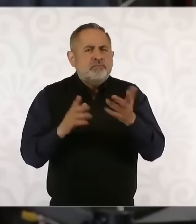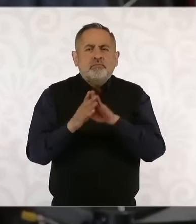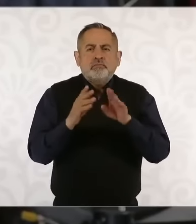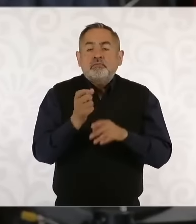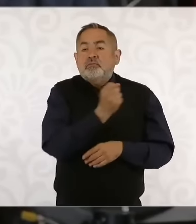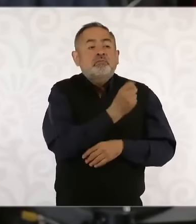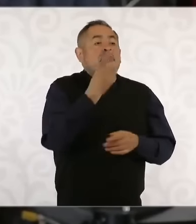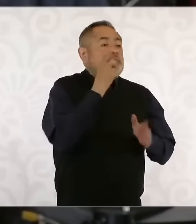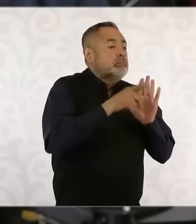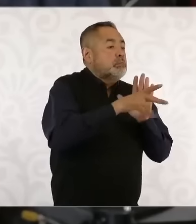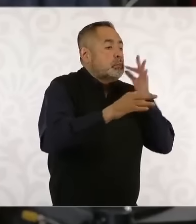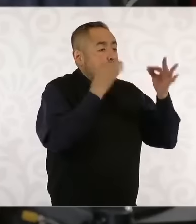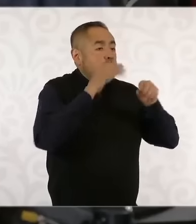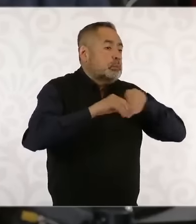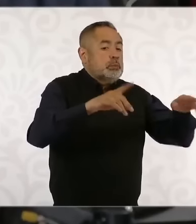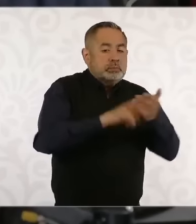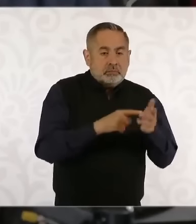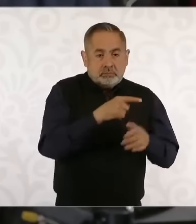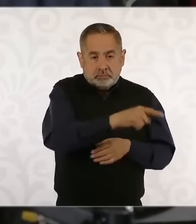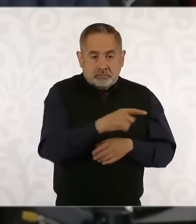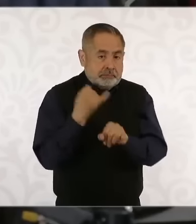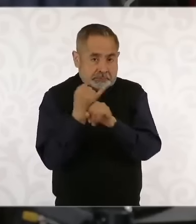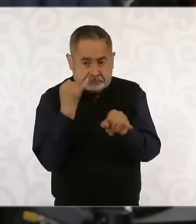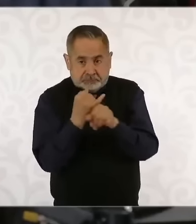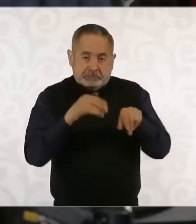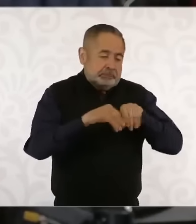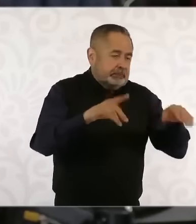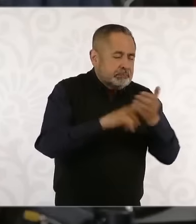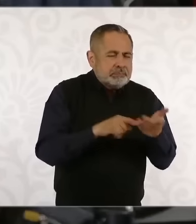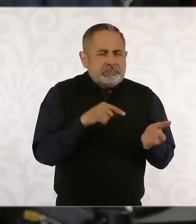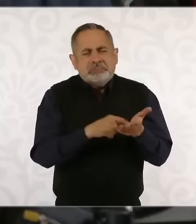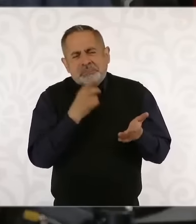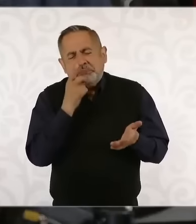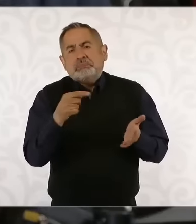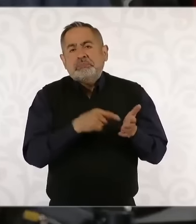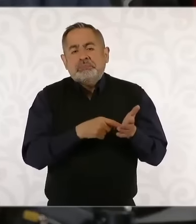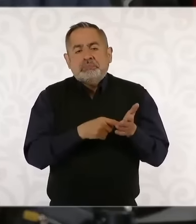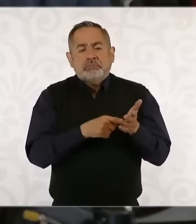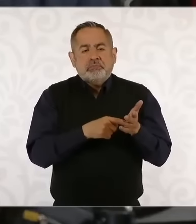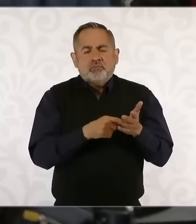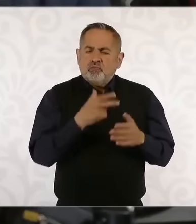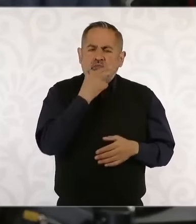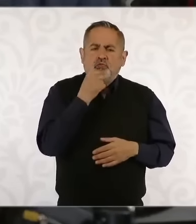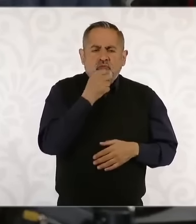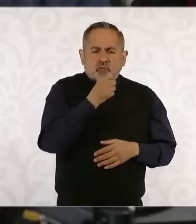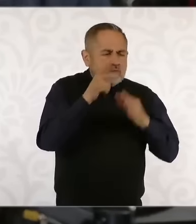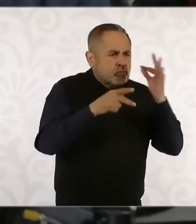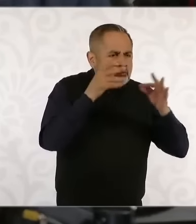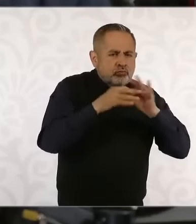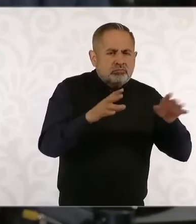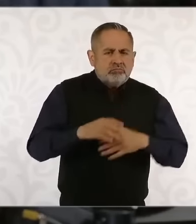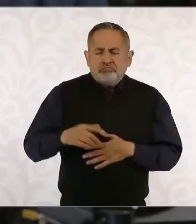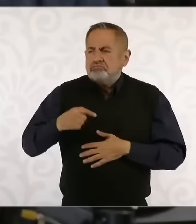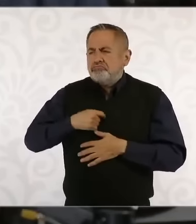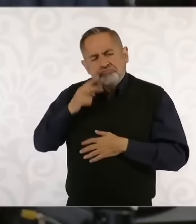versiones periodísticas, están las fuentes en las redes sociales, donde hay un periodista que dice, yo no vi